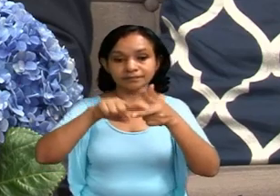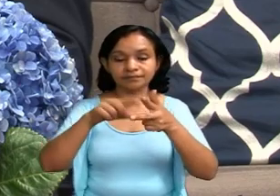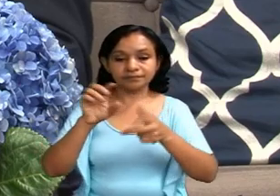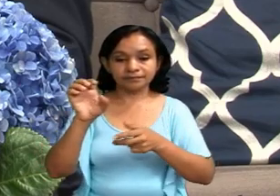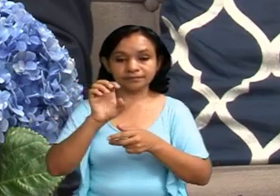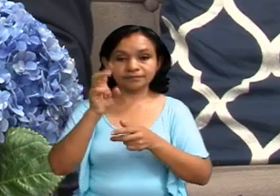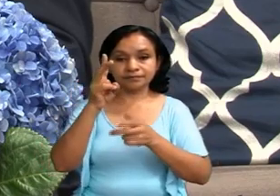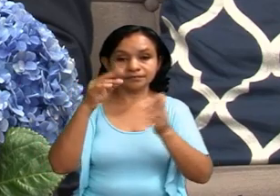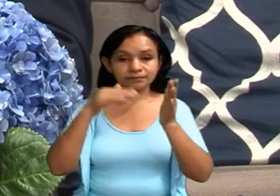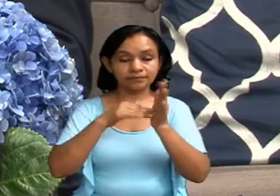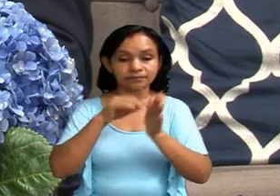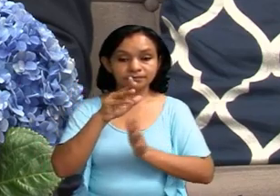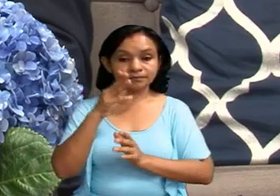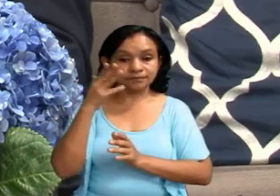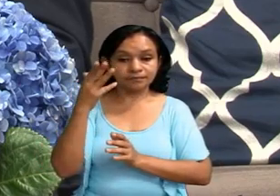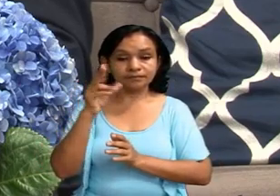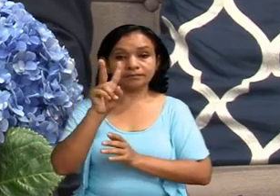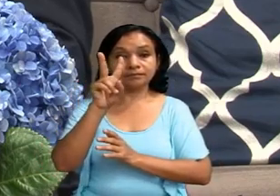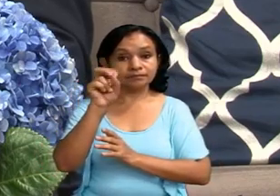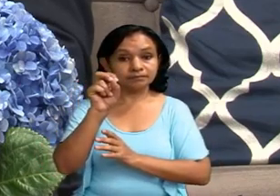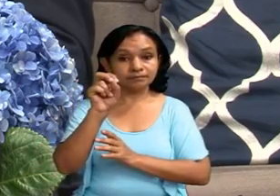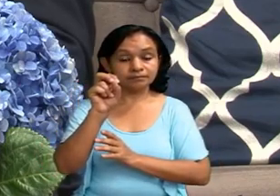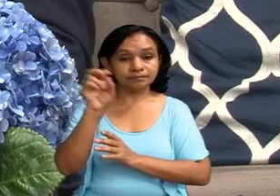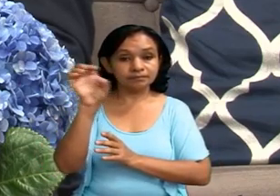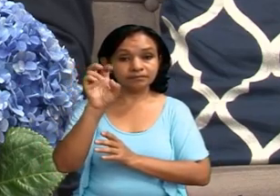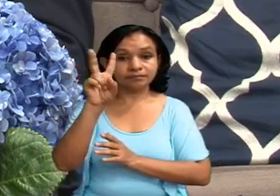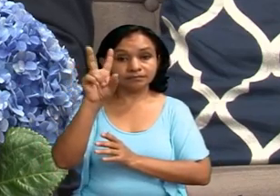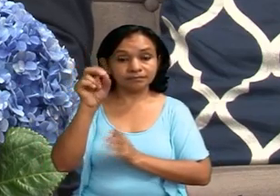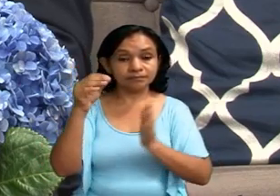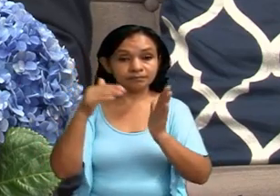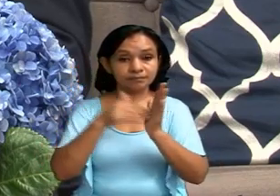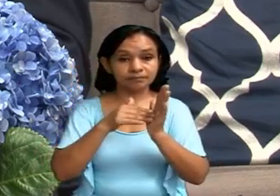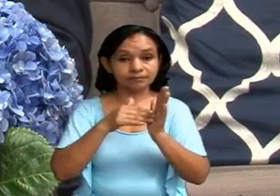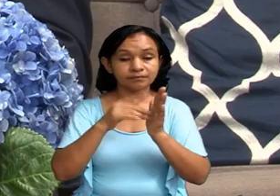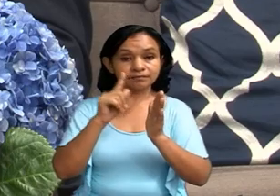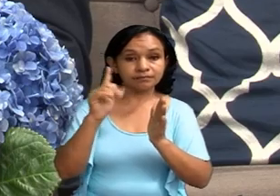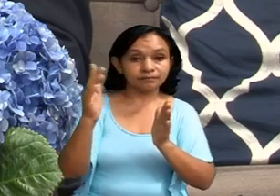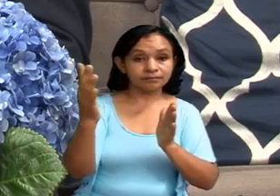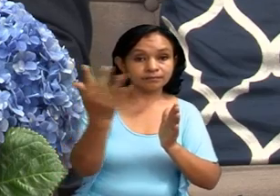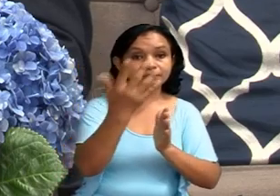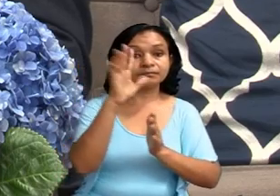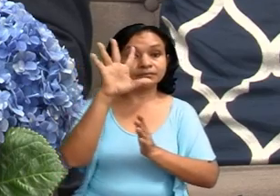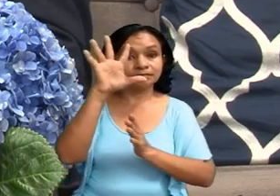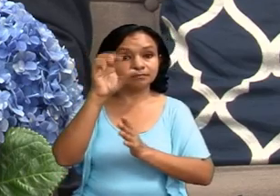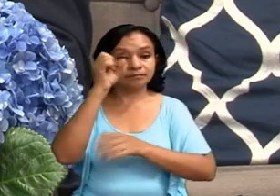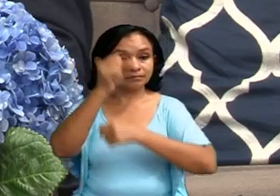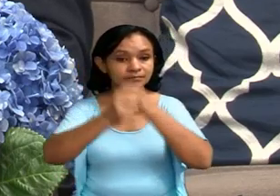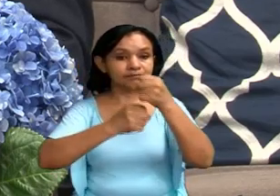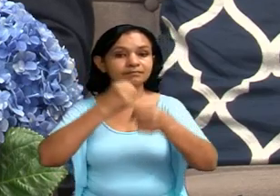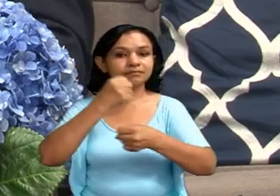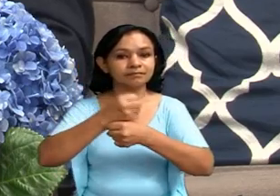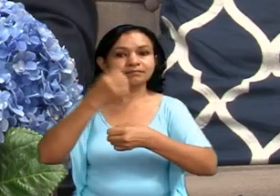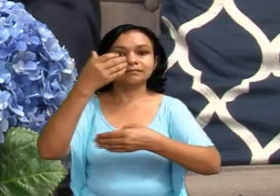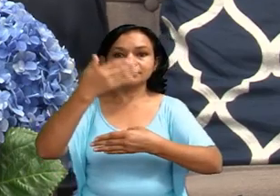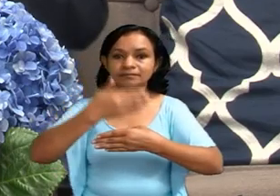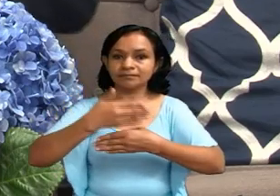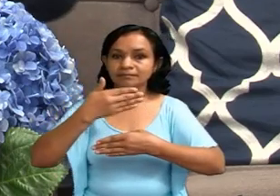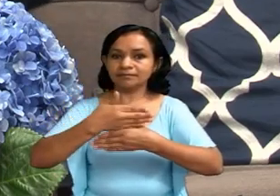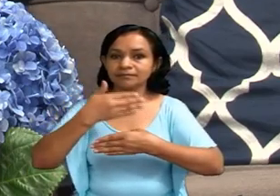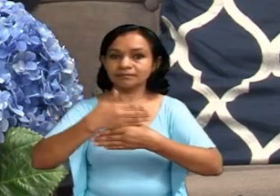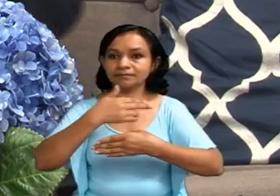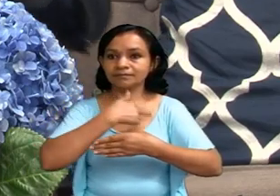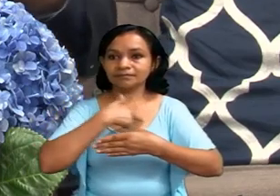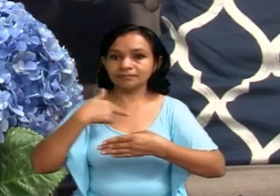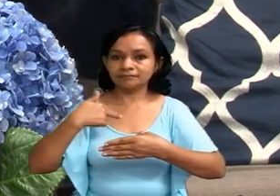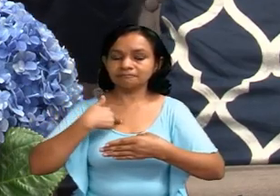de 2019-20 vamos a tener todo lo que es la celebración de los 50 años del teatro. Y justamente nos